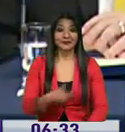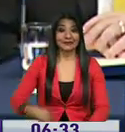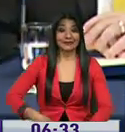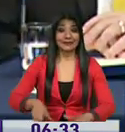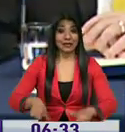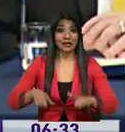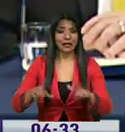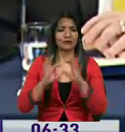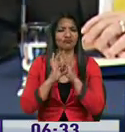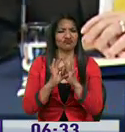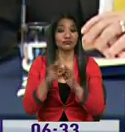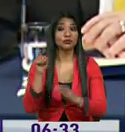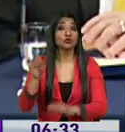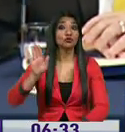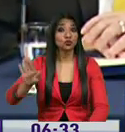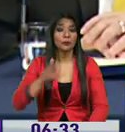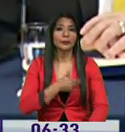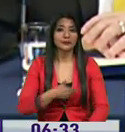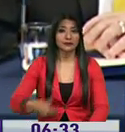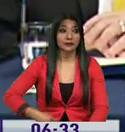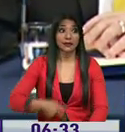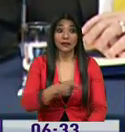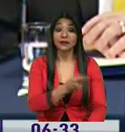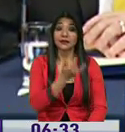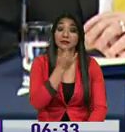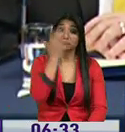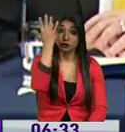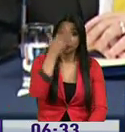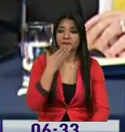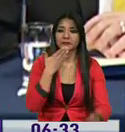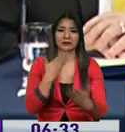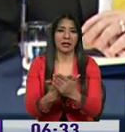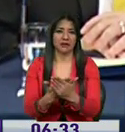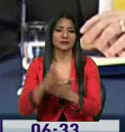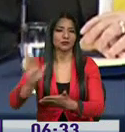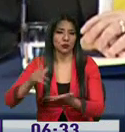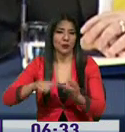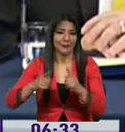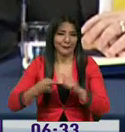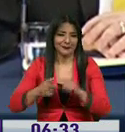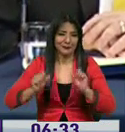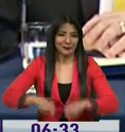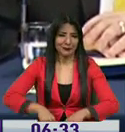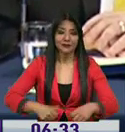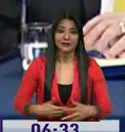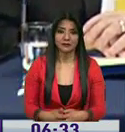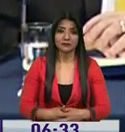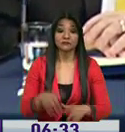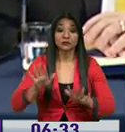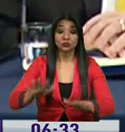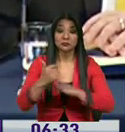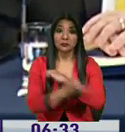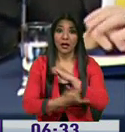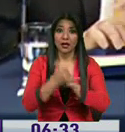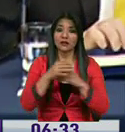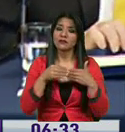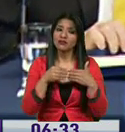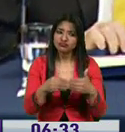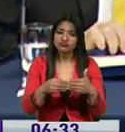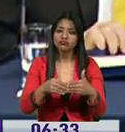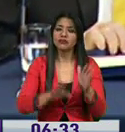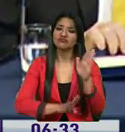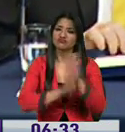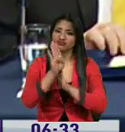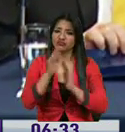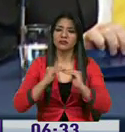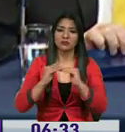La administración del presidente Trump se encuentra agradecida de tener un amigo como usted, señor Moreno, que ha guiado a su nación a la prosperidad y a una